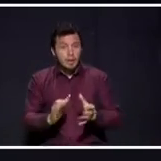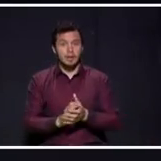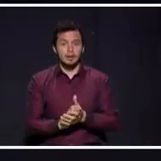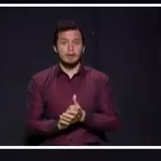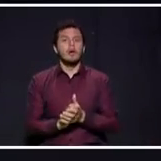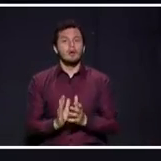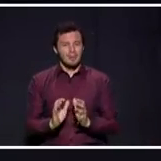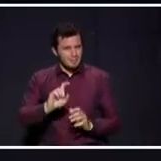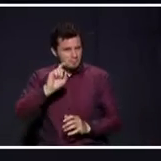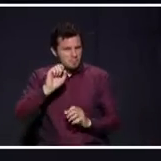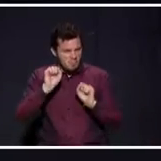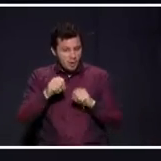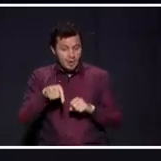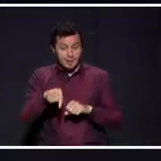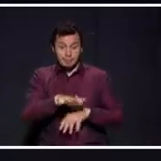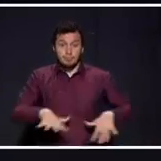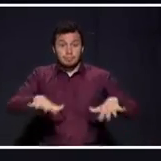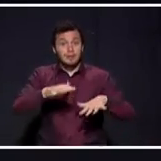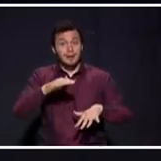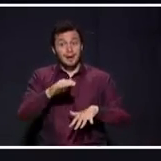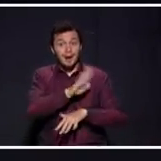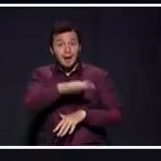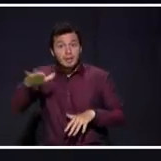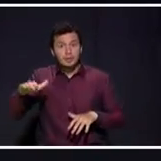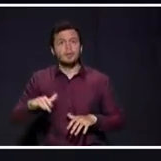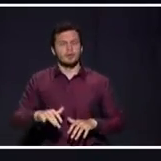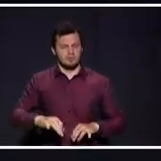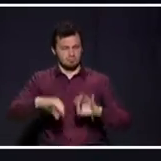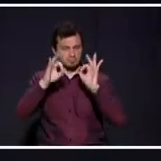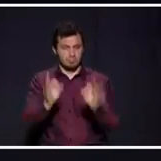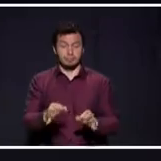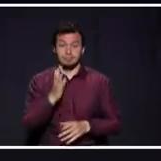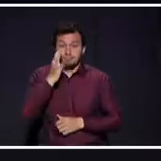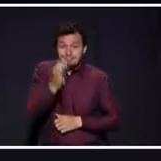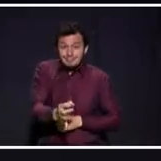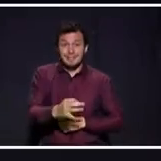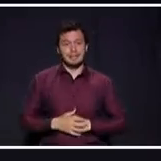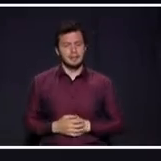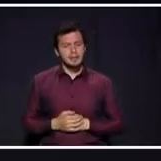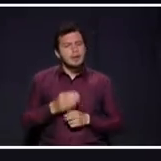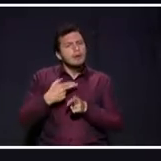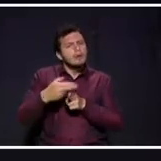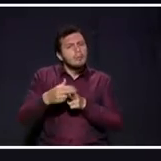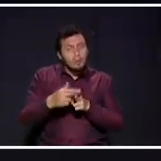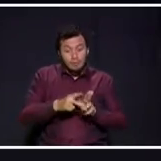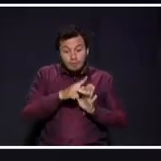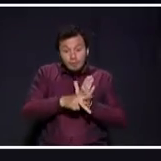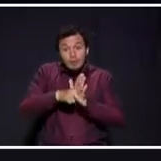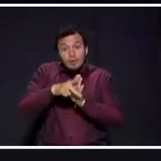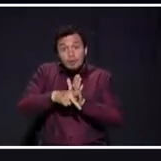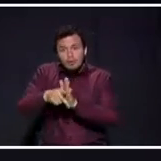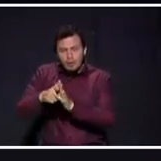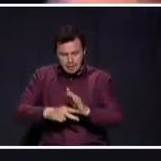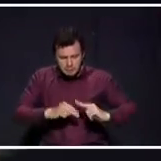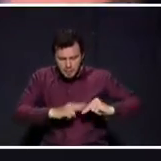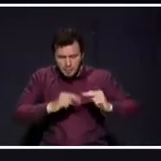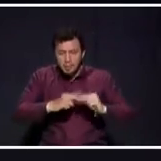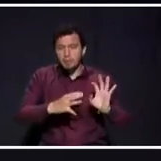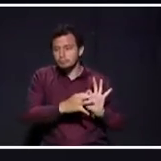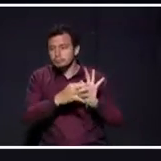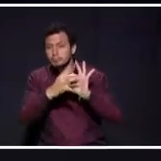vamos a ver como recibimos los estudios vamos a ver hasta cuando avanzan vamos a hacer el ferrocarril y ojalá seguir avanzando para conectar con el cauca y por